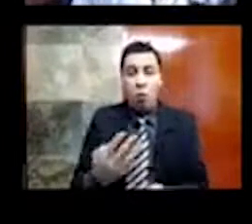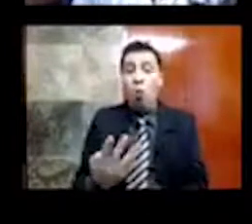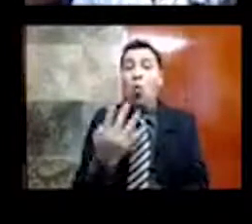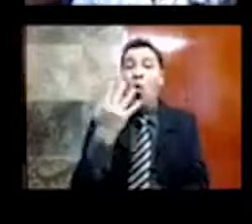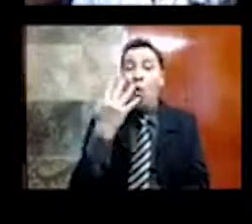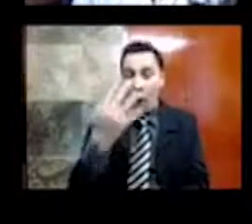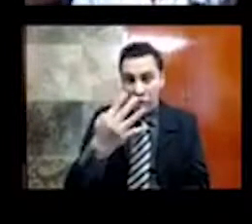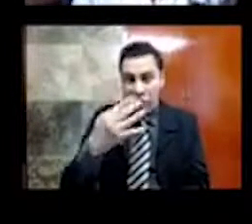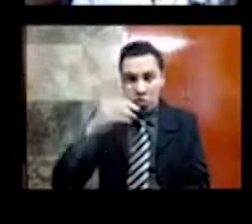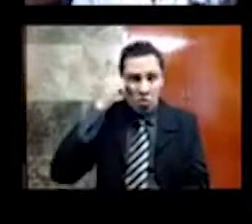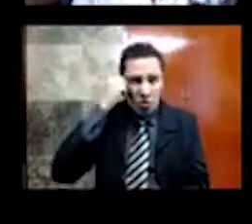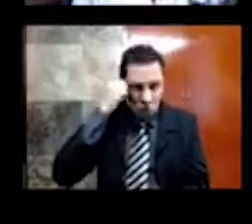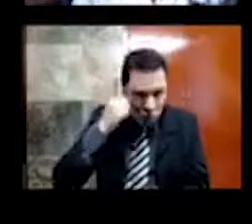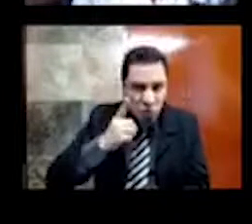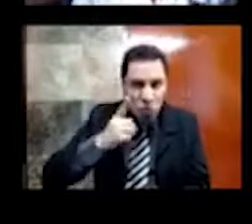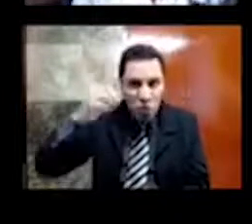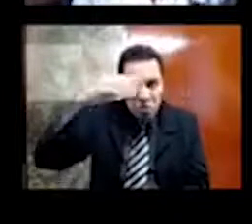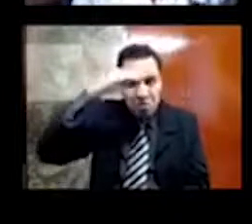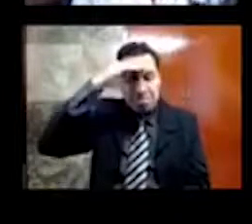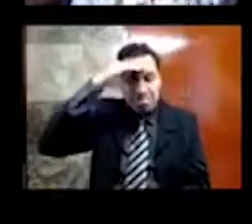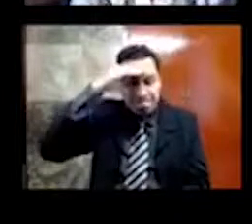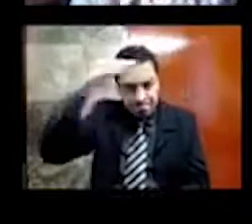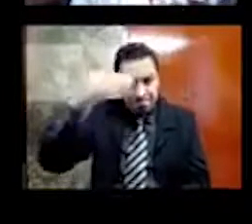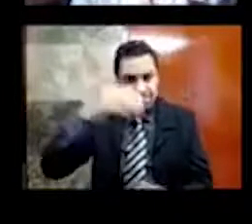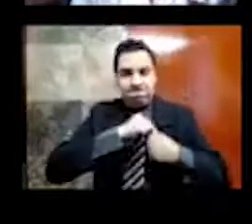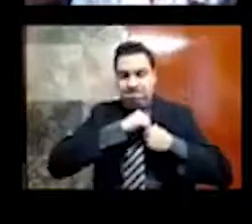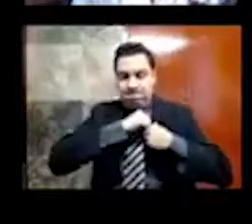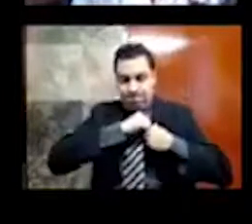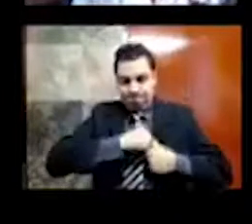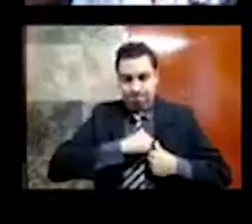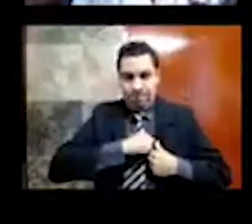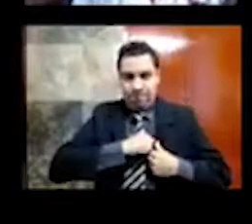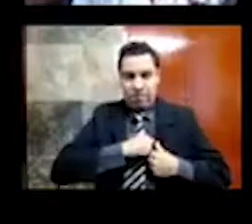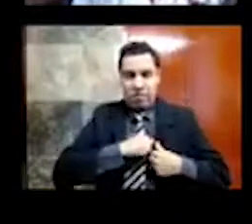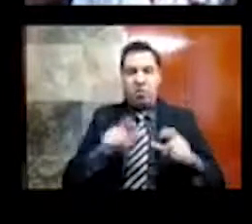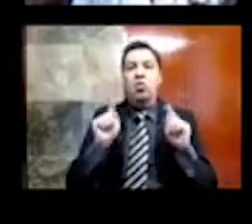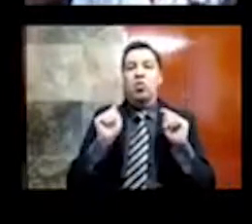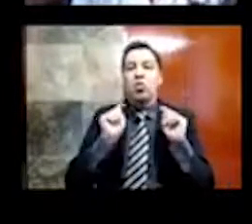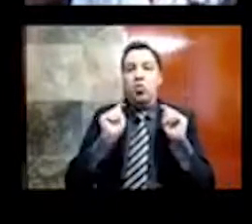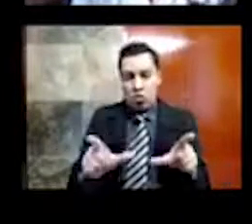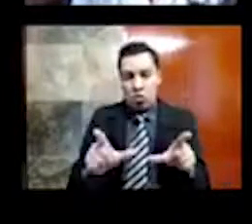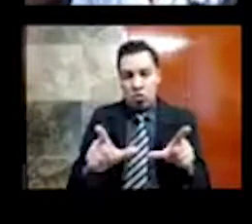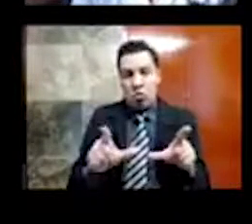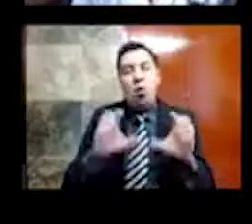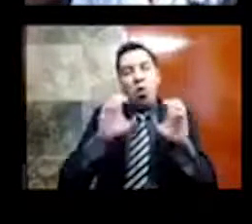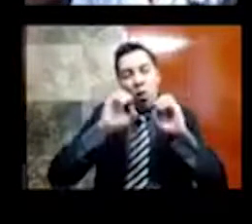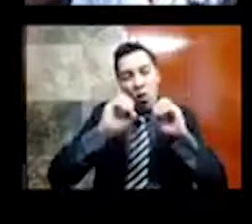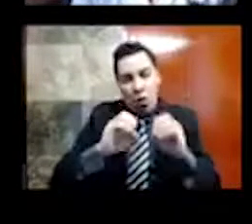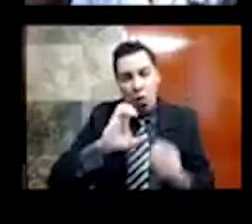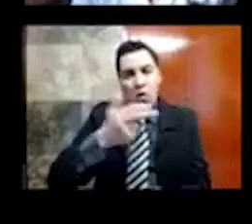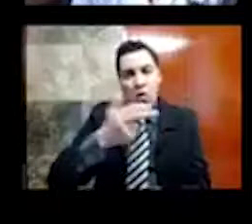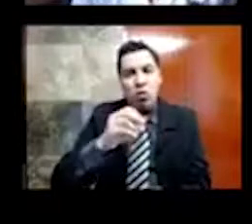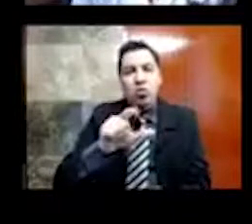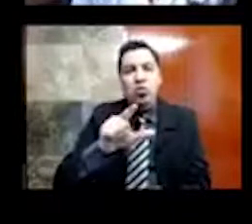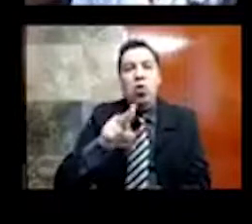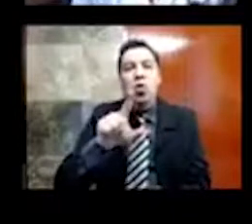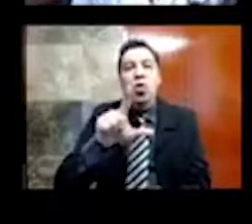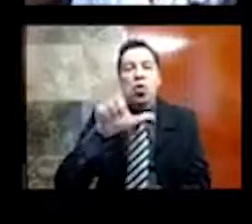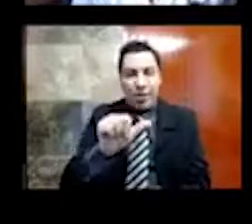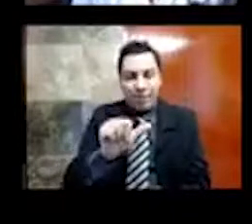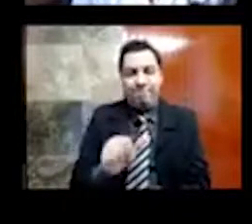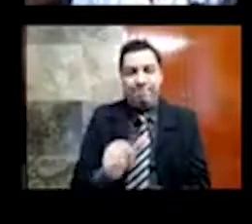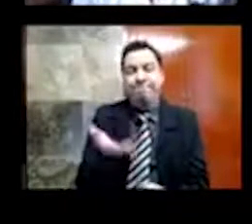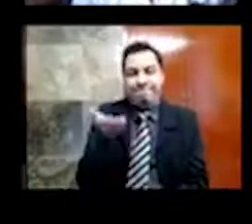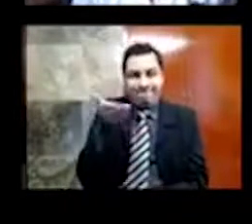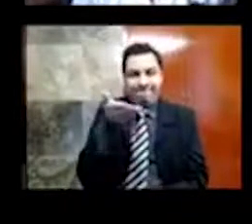señores cholultecas, ¿sí? El más importante, Xicoténcatl, que es el que admite la alianza